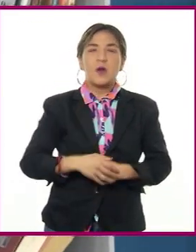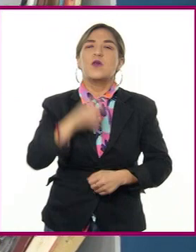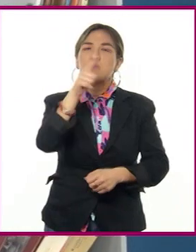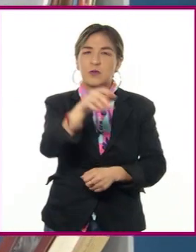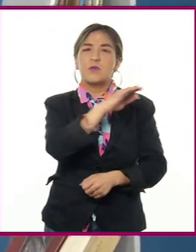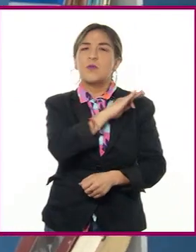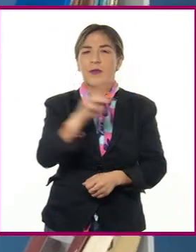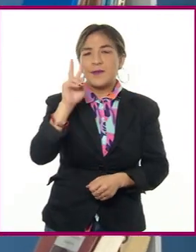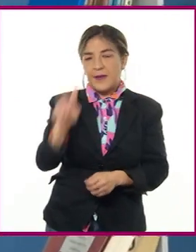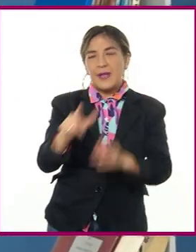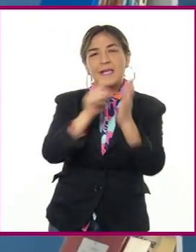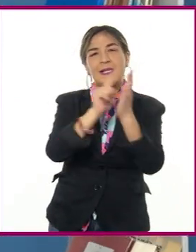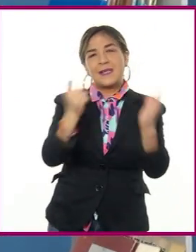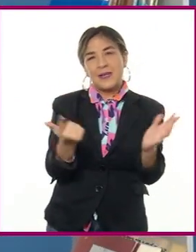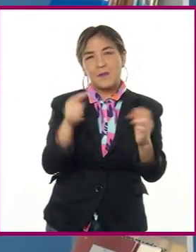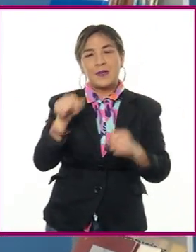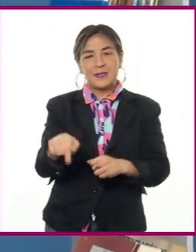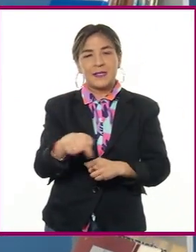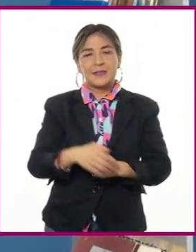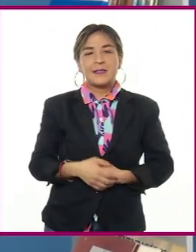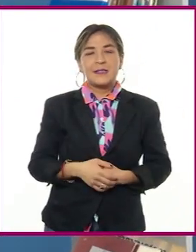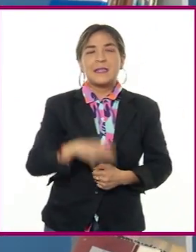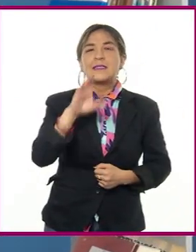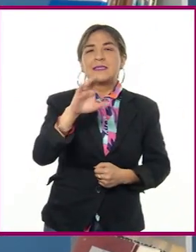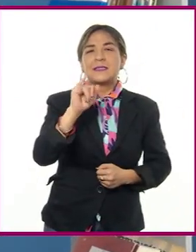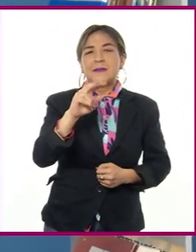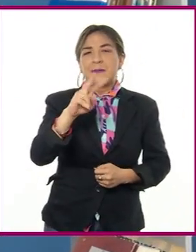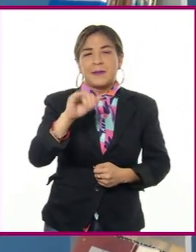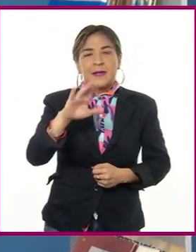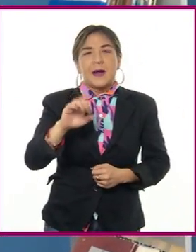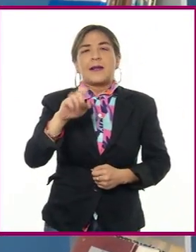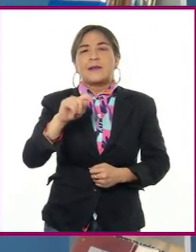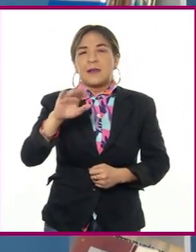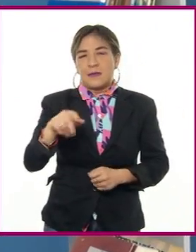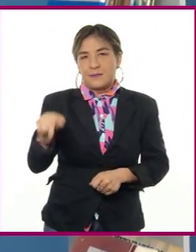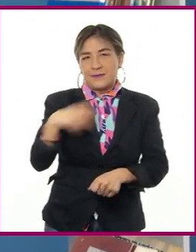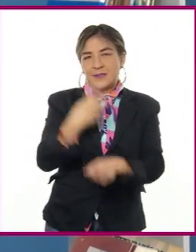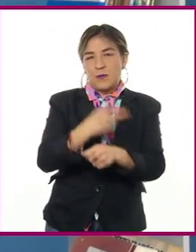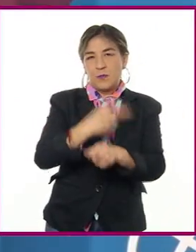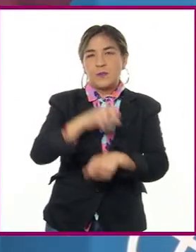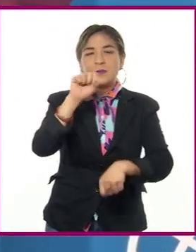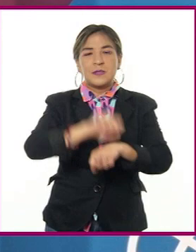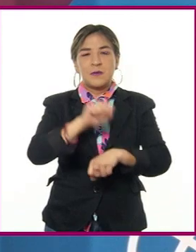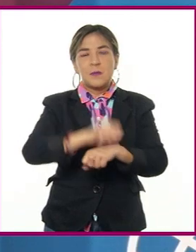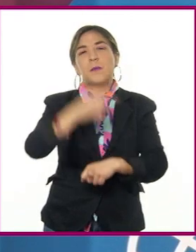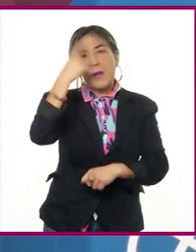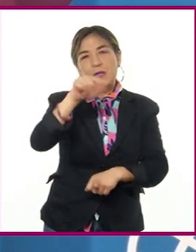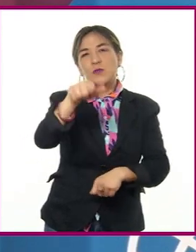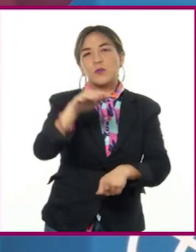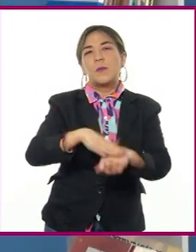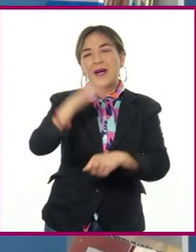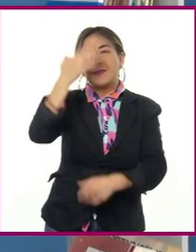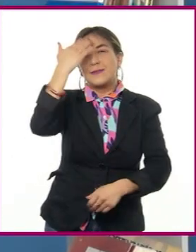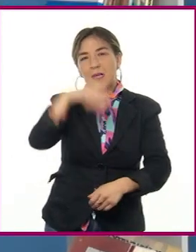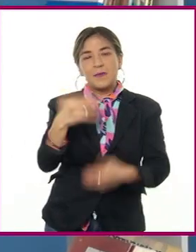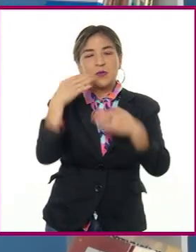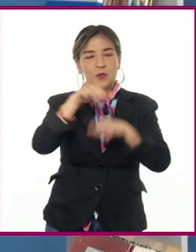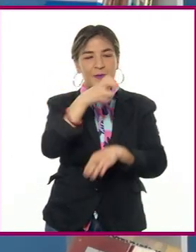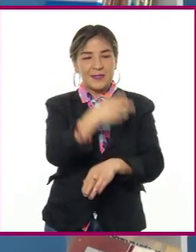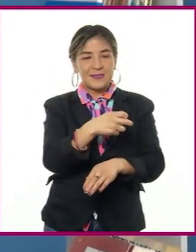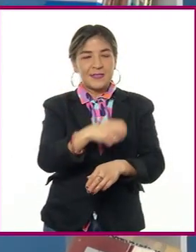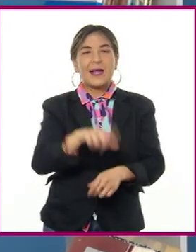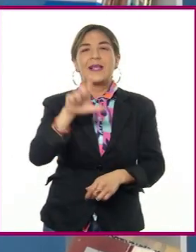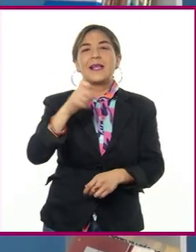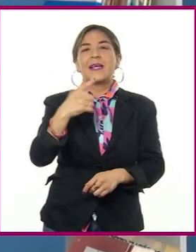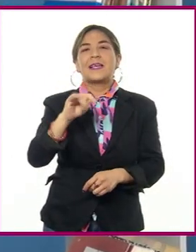a consultar su libro de texto de la asignatura Formación Cívica y Ética de segundo grado para saber más sobre la